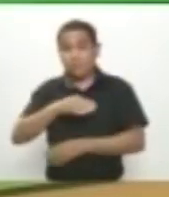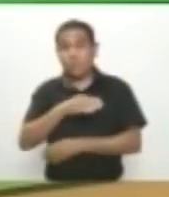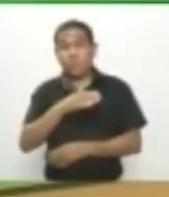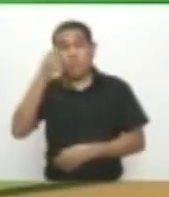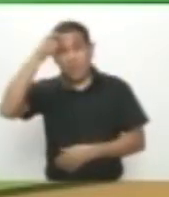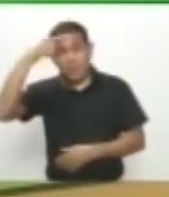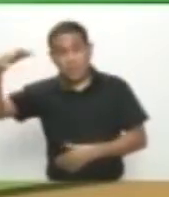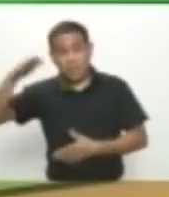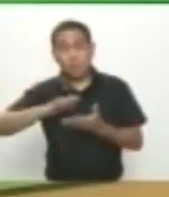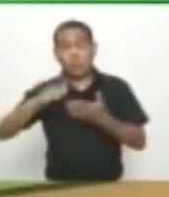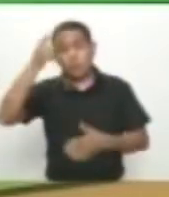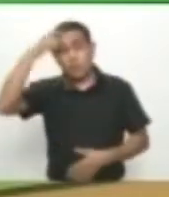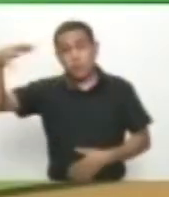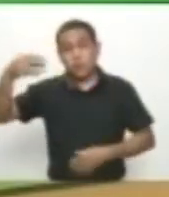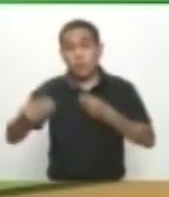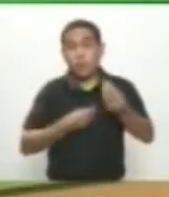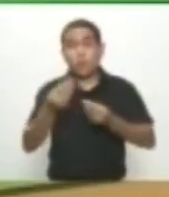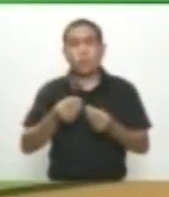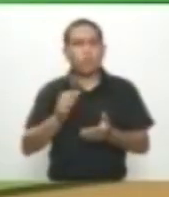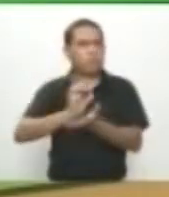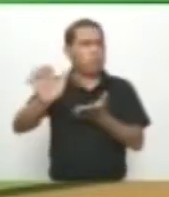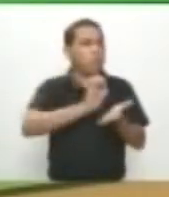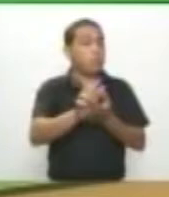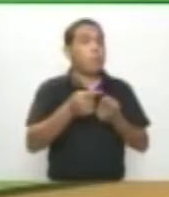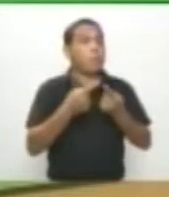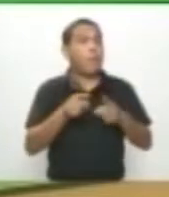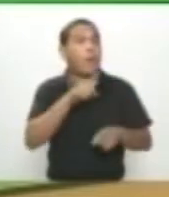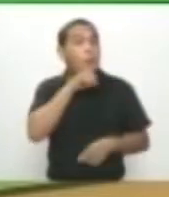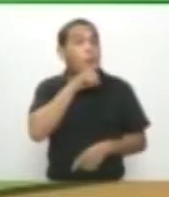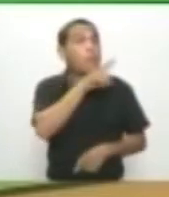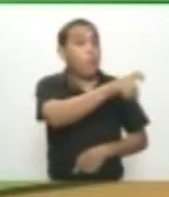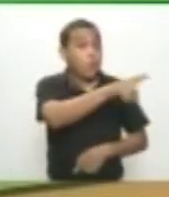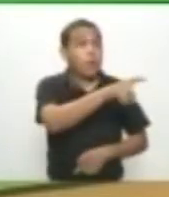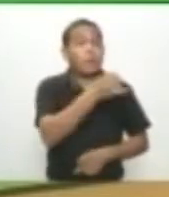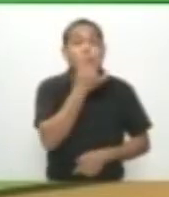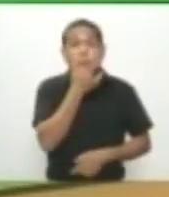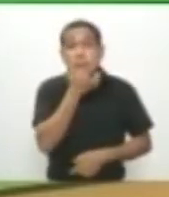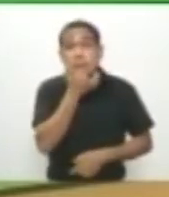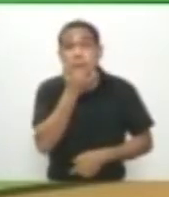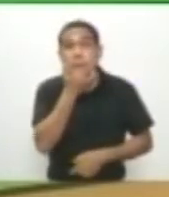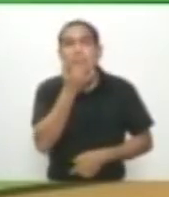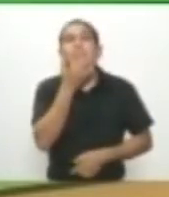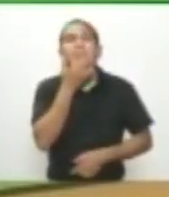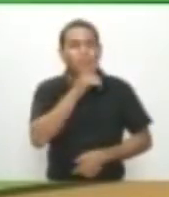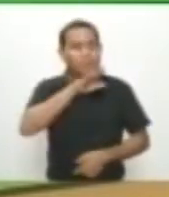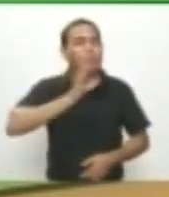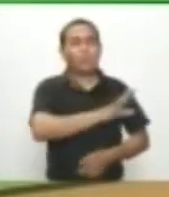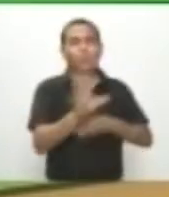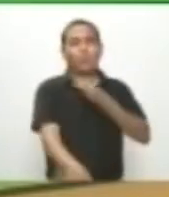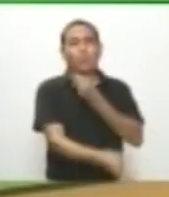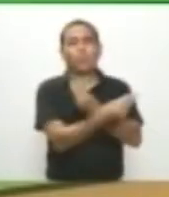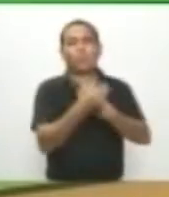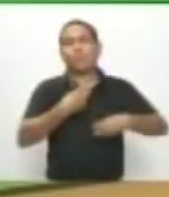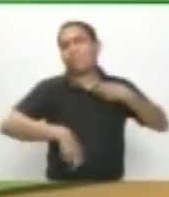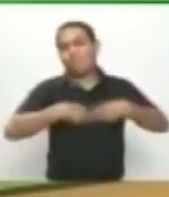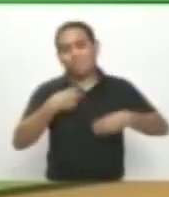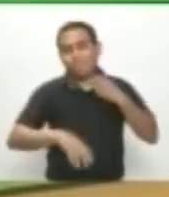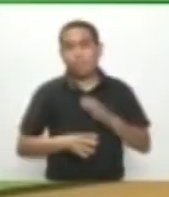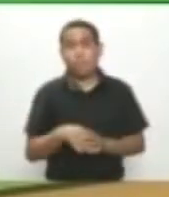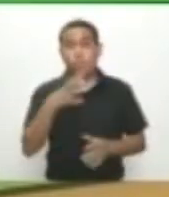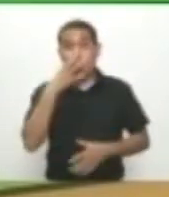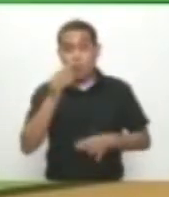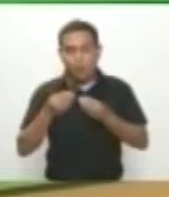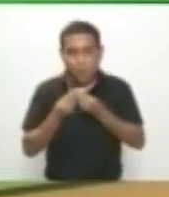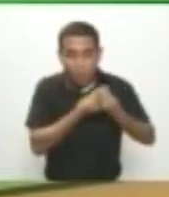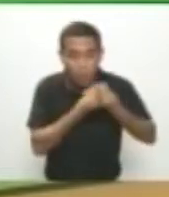esa propuesta, pero en Bucaramanga, por ejemplo, donde sí se sancionó, hay problemas de corrupción. El presidente del Consejo de esa ciudad